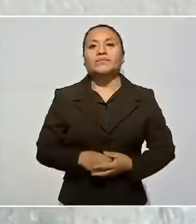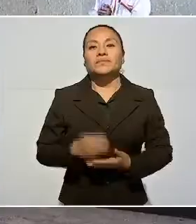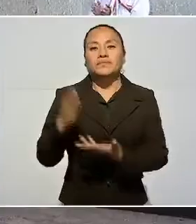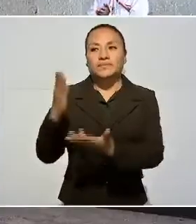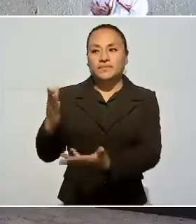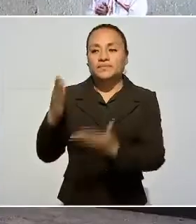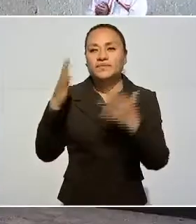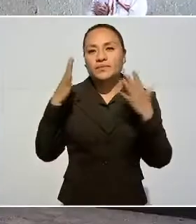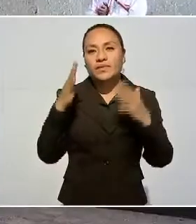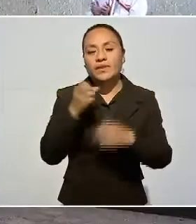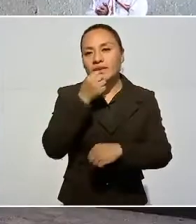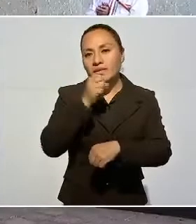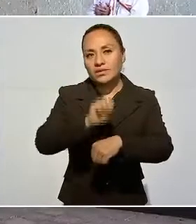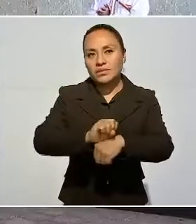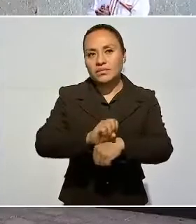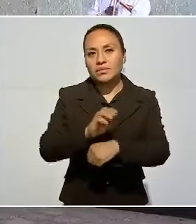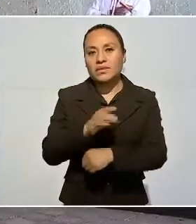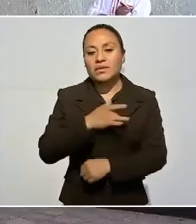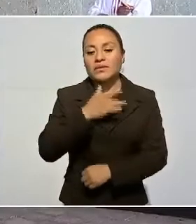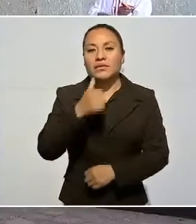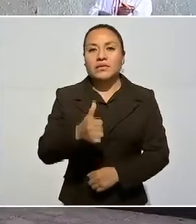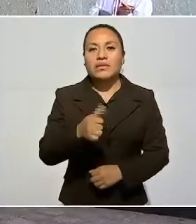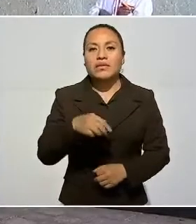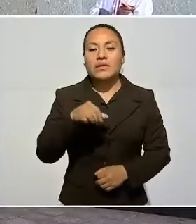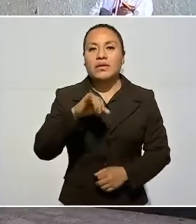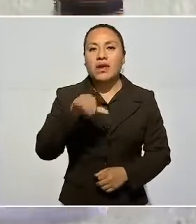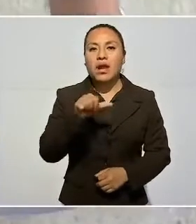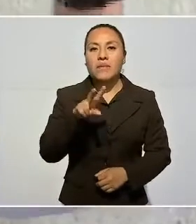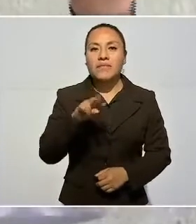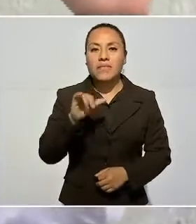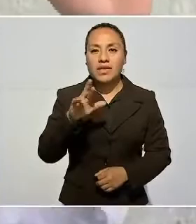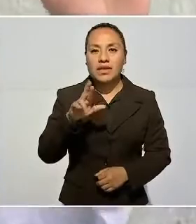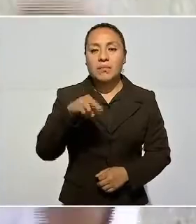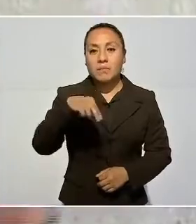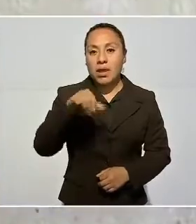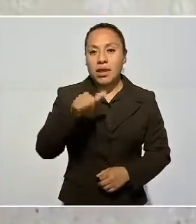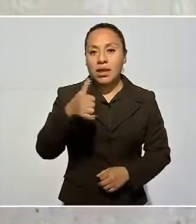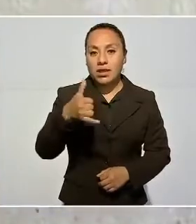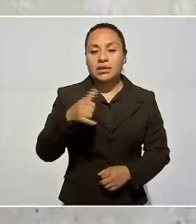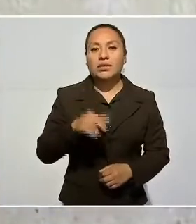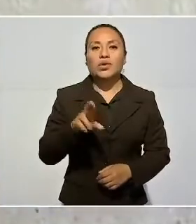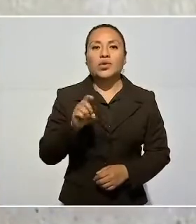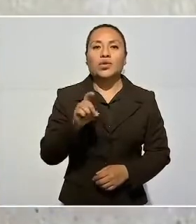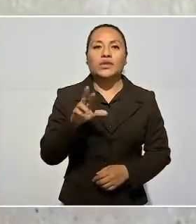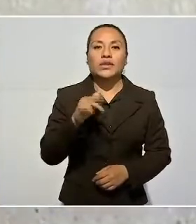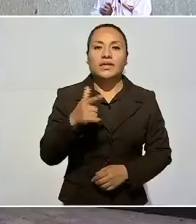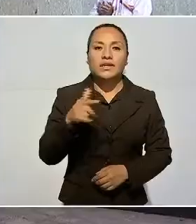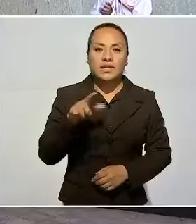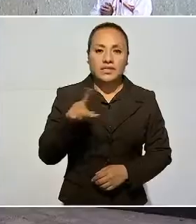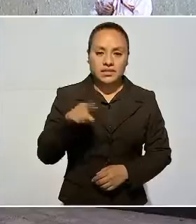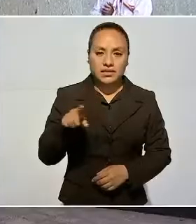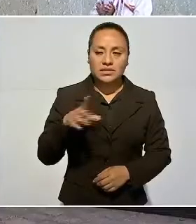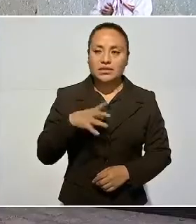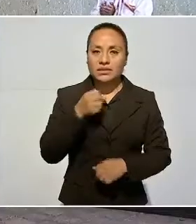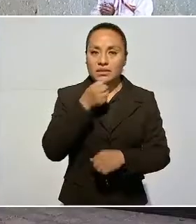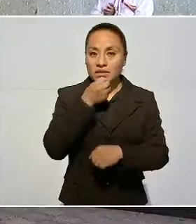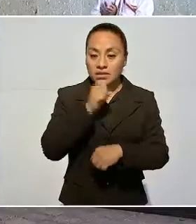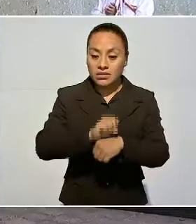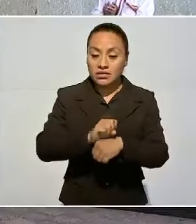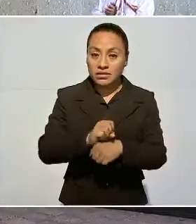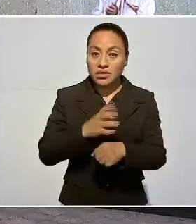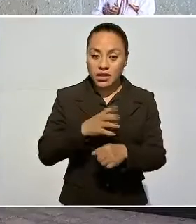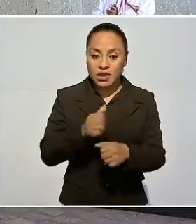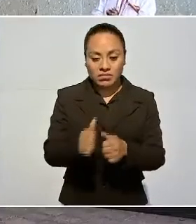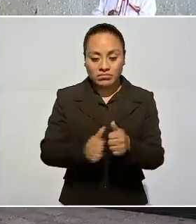El secretario de Bienestar, Javier May Rodríguez. la subsecretaria